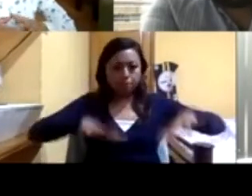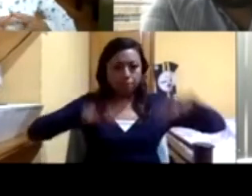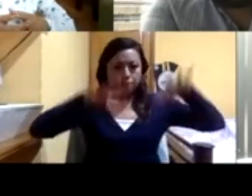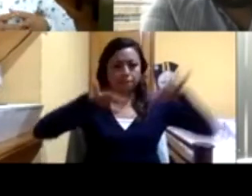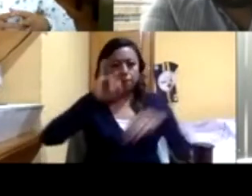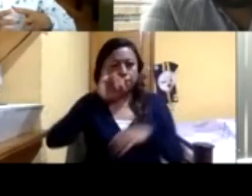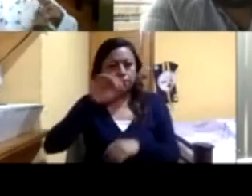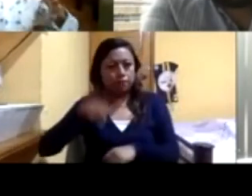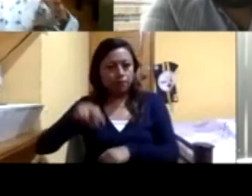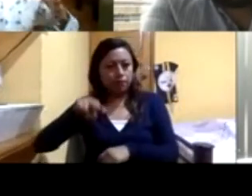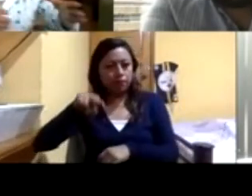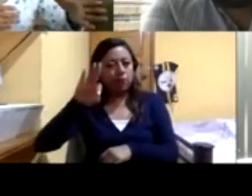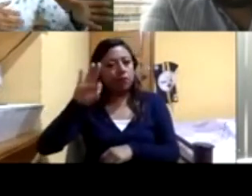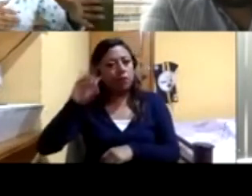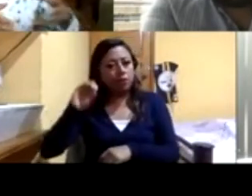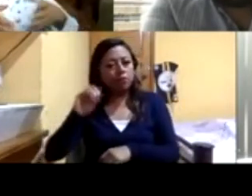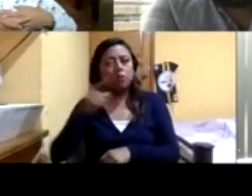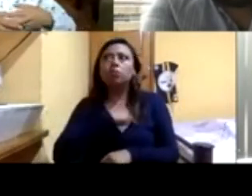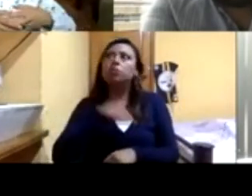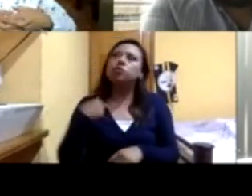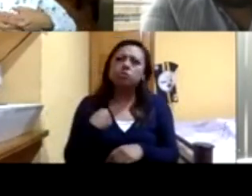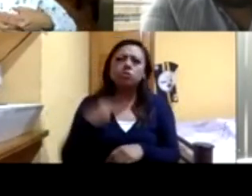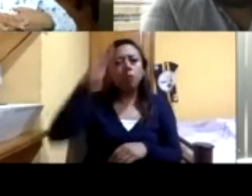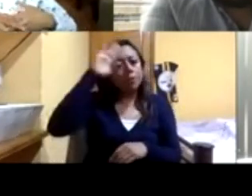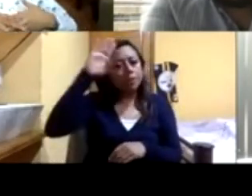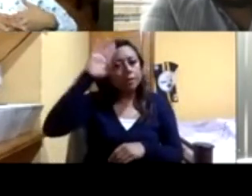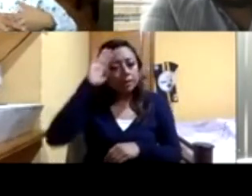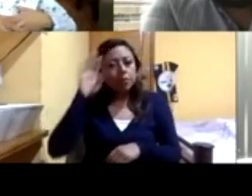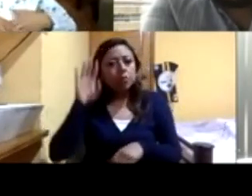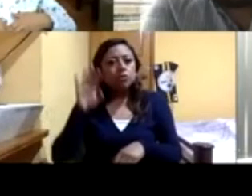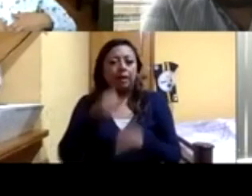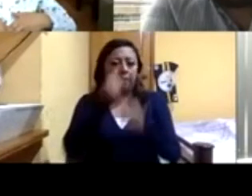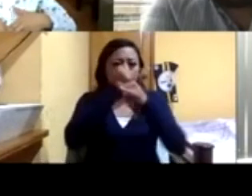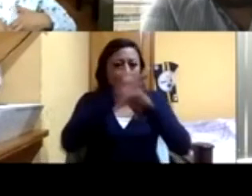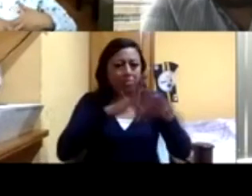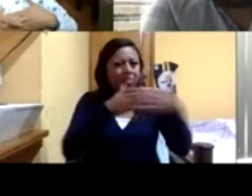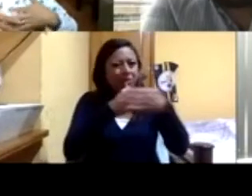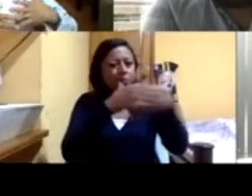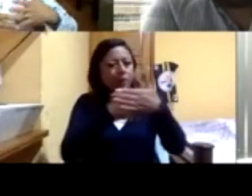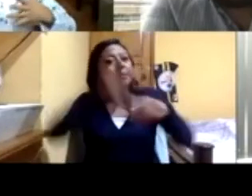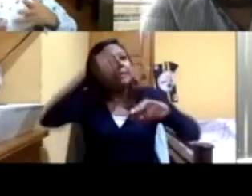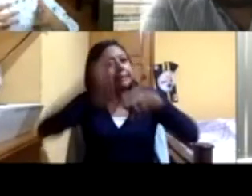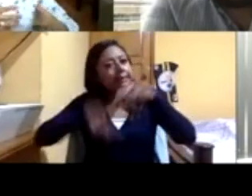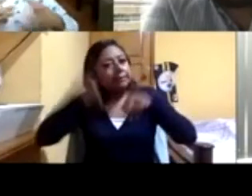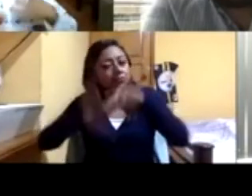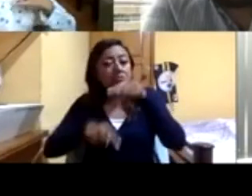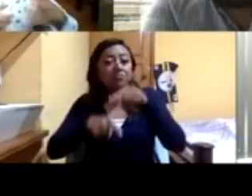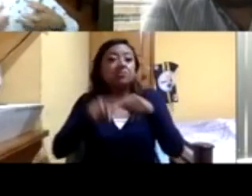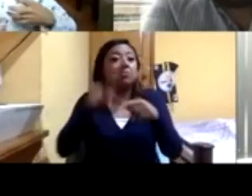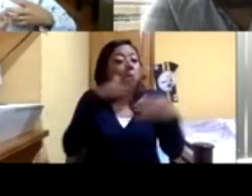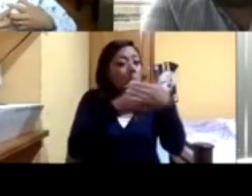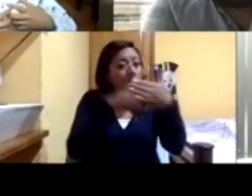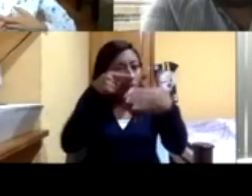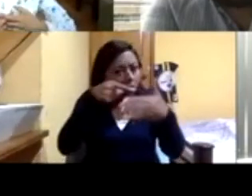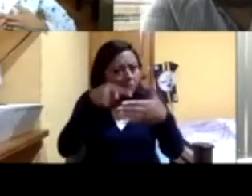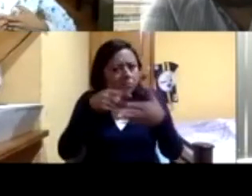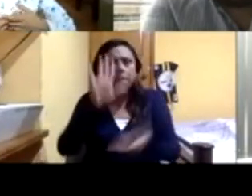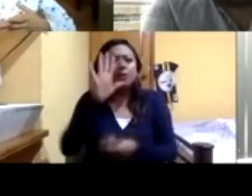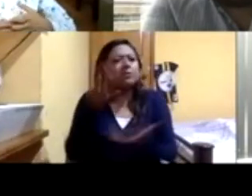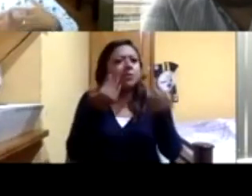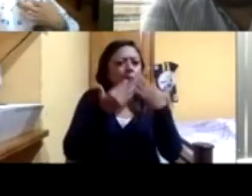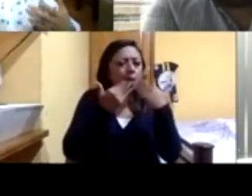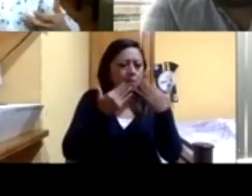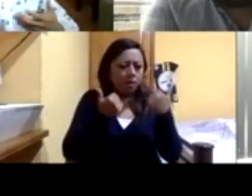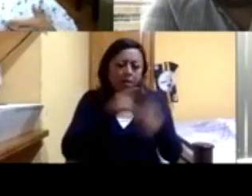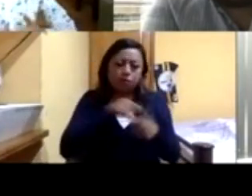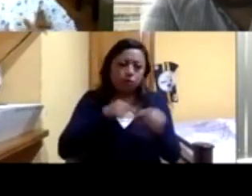vimos con cerrar una serie de brechas de información que no existían, en fin, empezar como a armar el